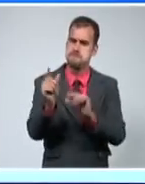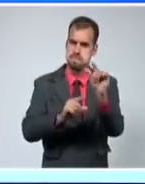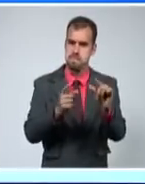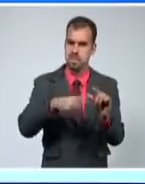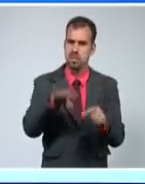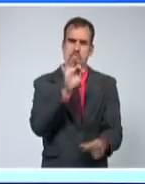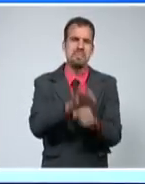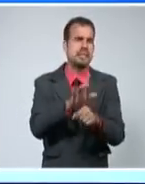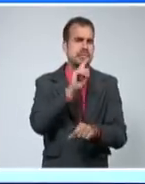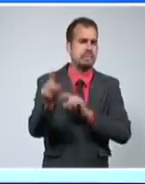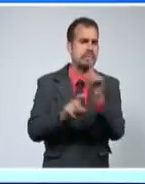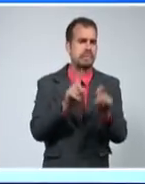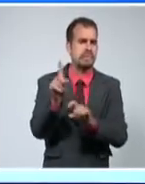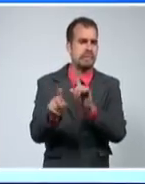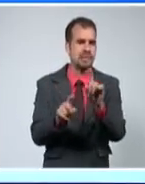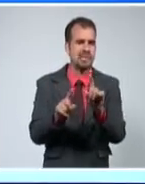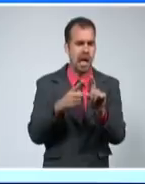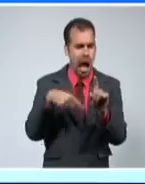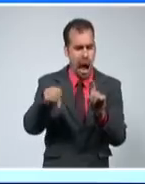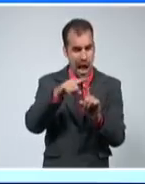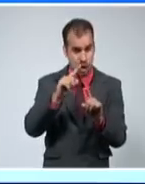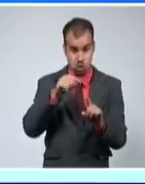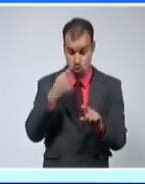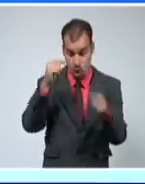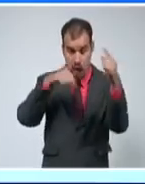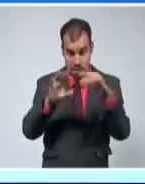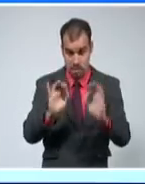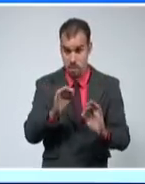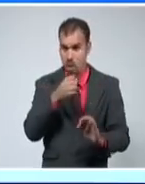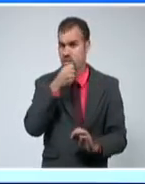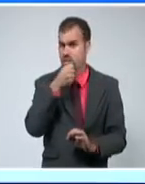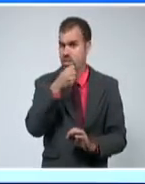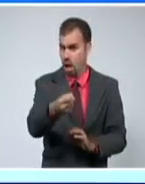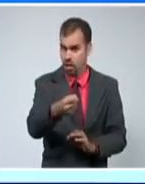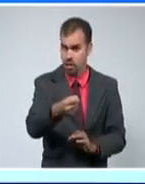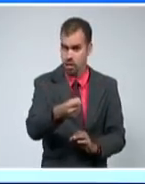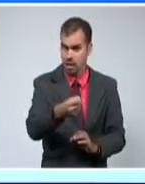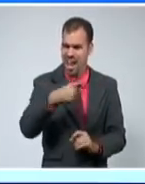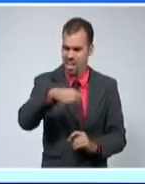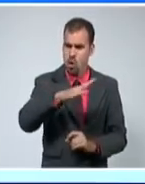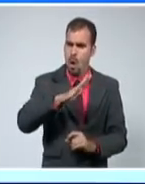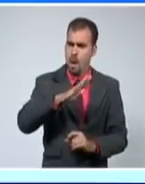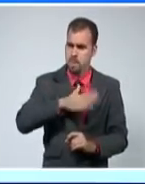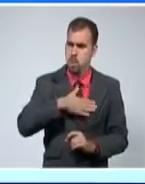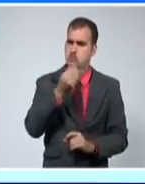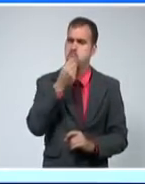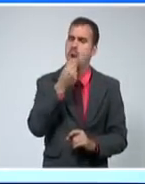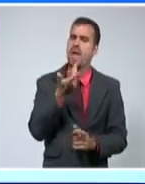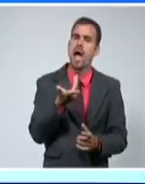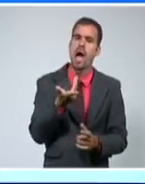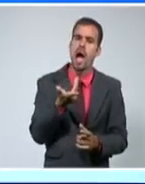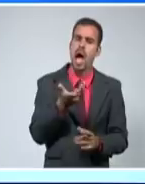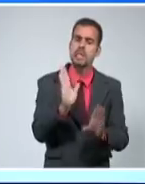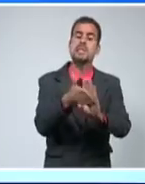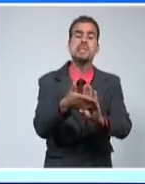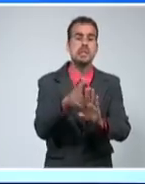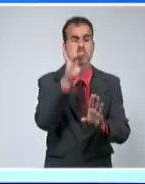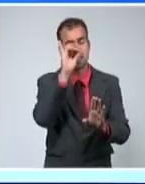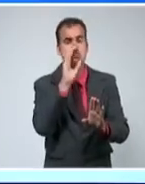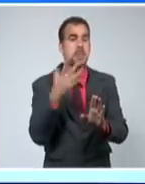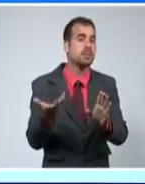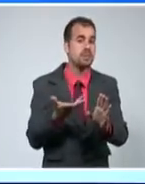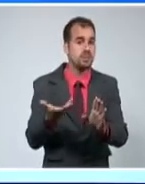preguntar si estos hechos que aquí denunciamos pudieran constituir o no delito nosotros hemos dicho algo que hoy voy a repetir voy a